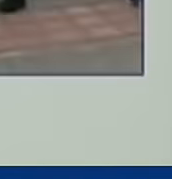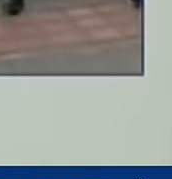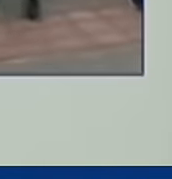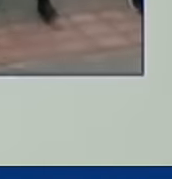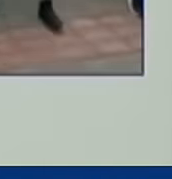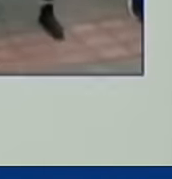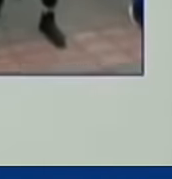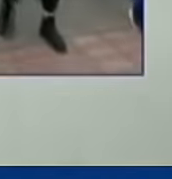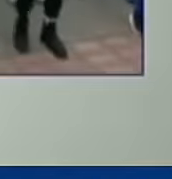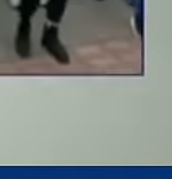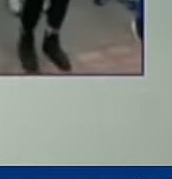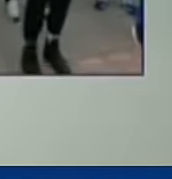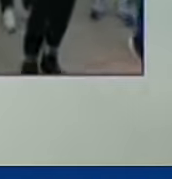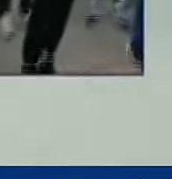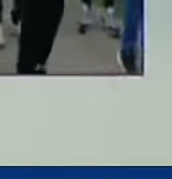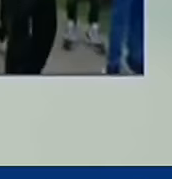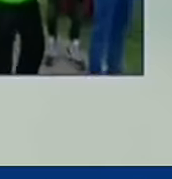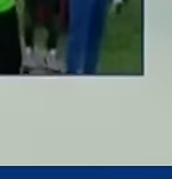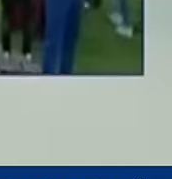como el 40%.